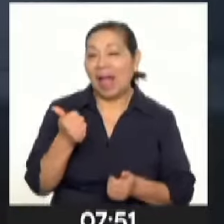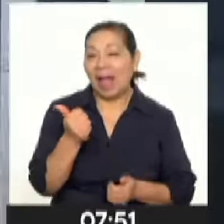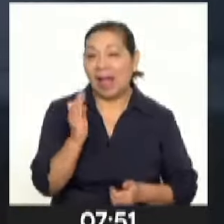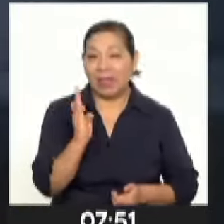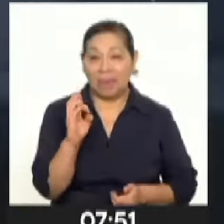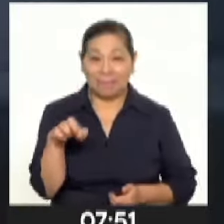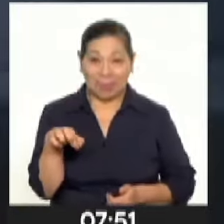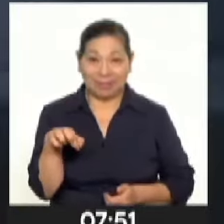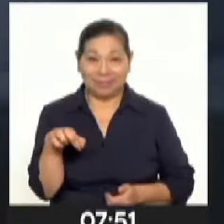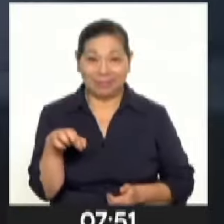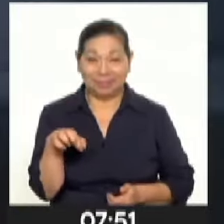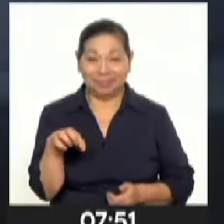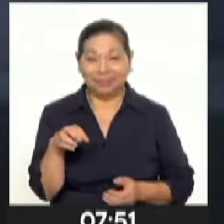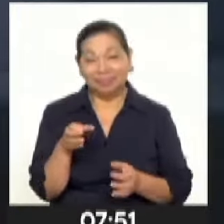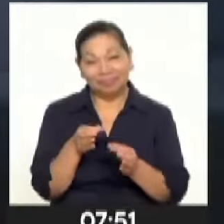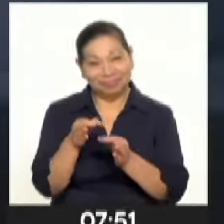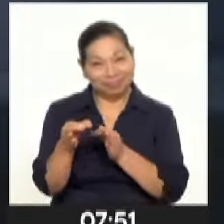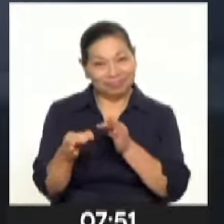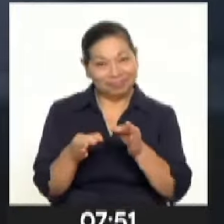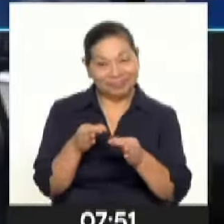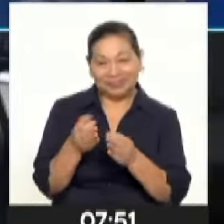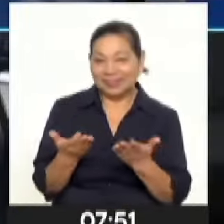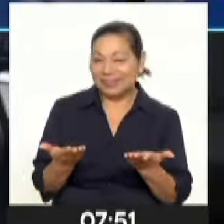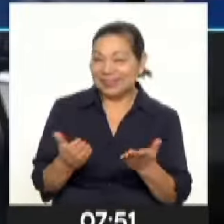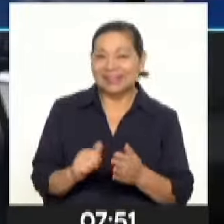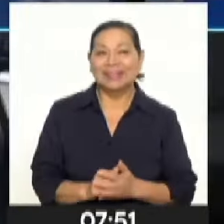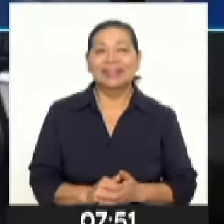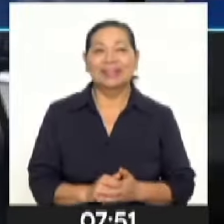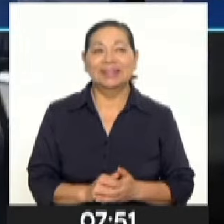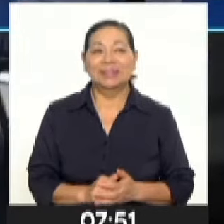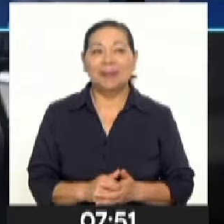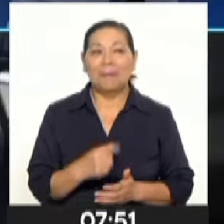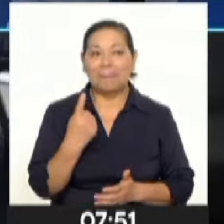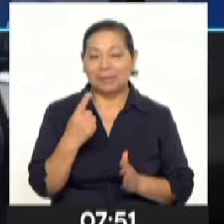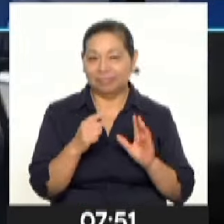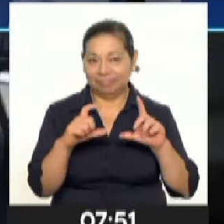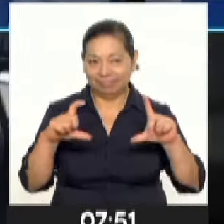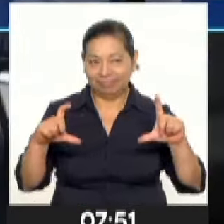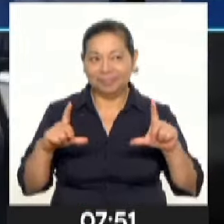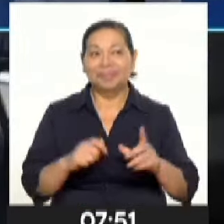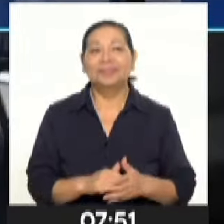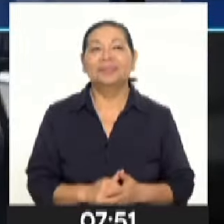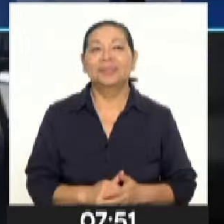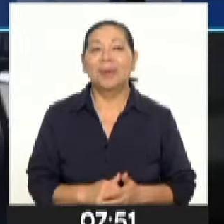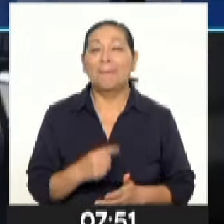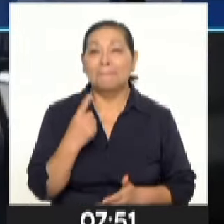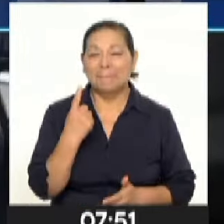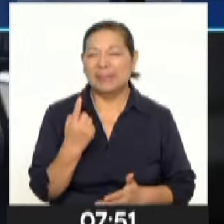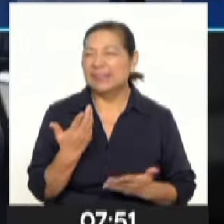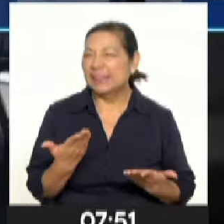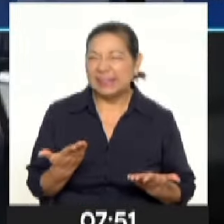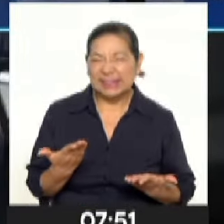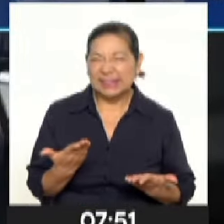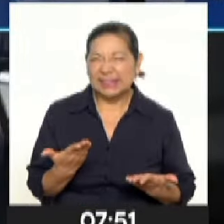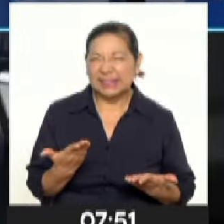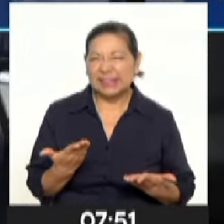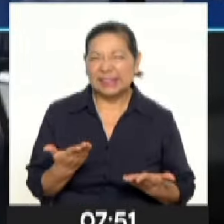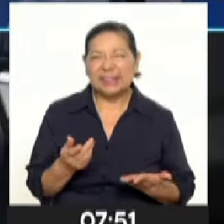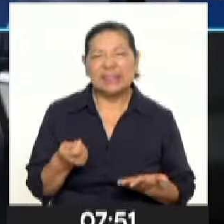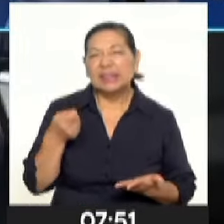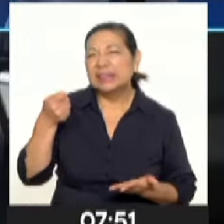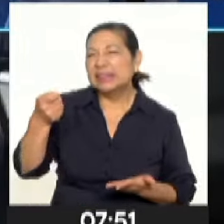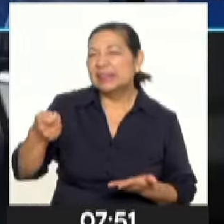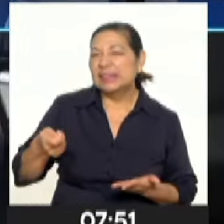AFPs. Así que arrancamos un poco el reporte. La primera claqueta, por favor, gracias. Primero hablemos de qué cosa es el sistema